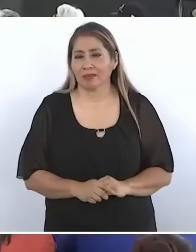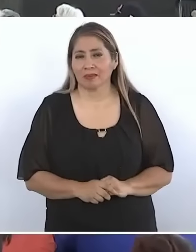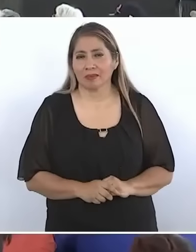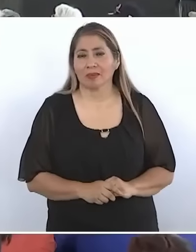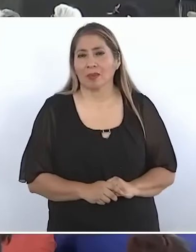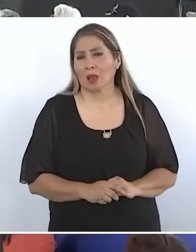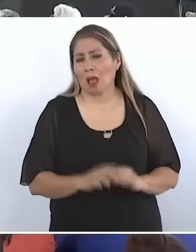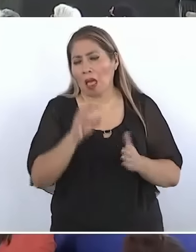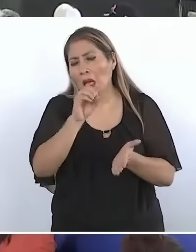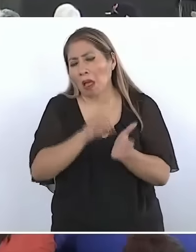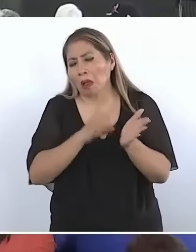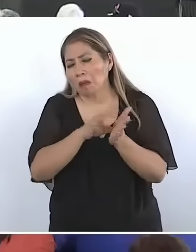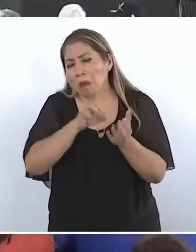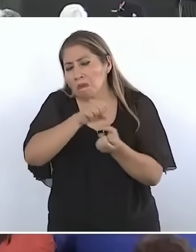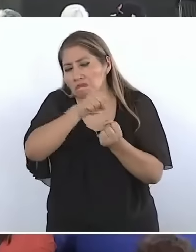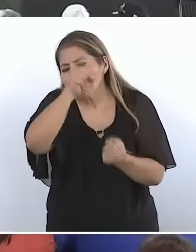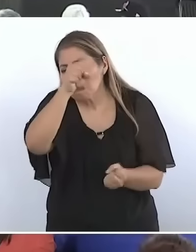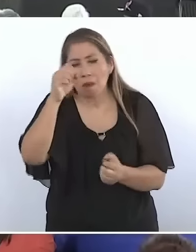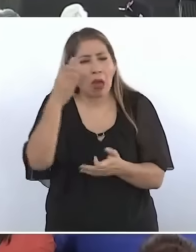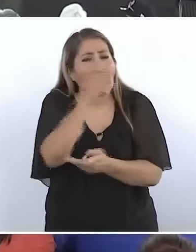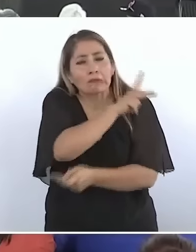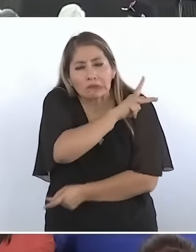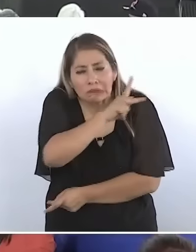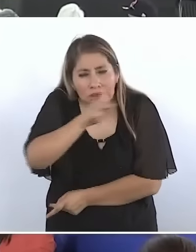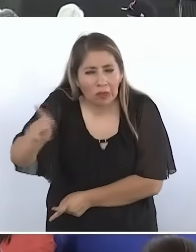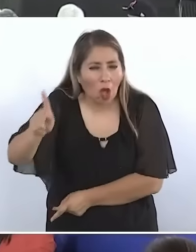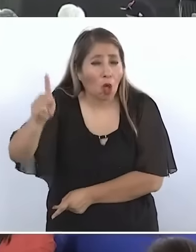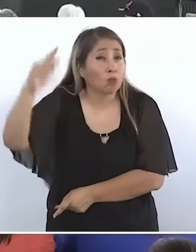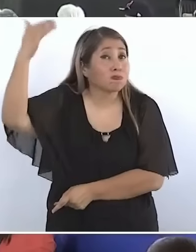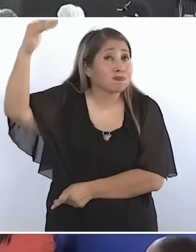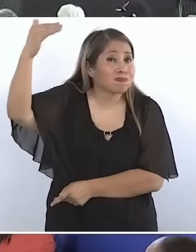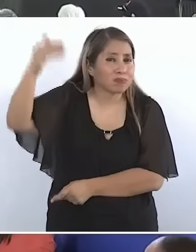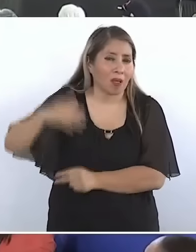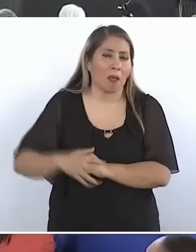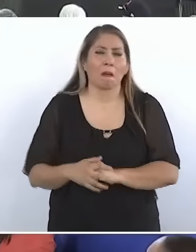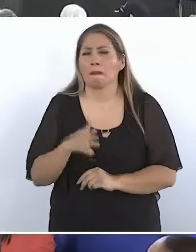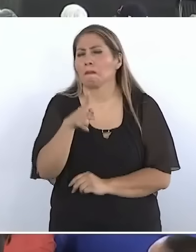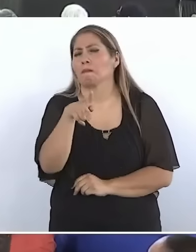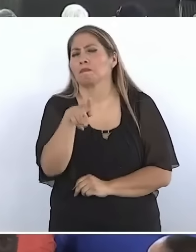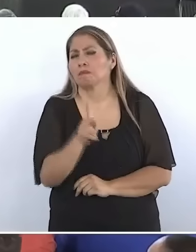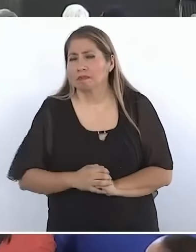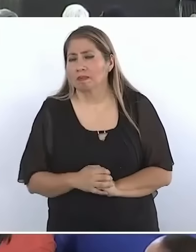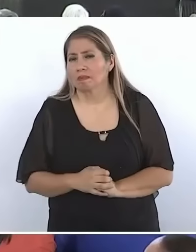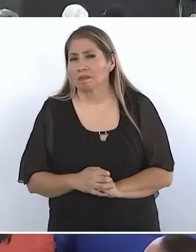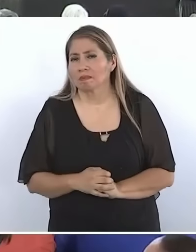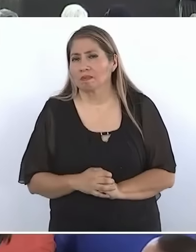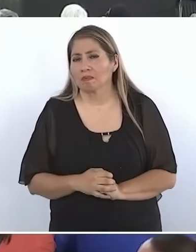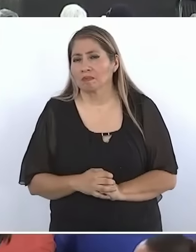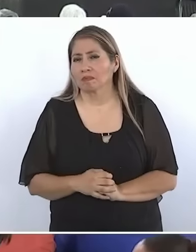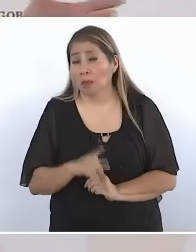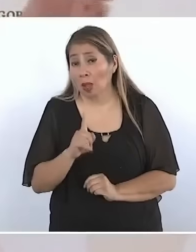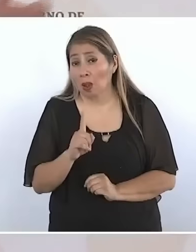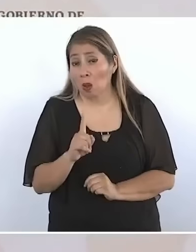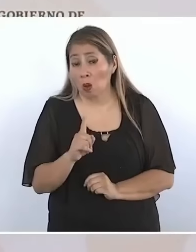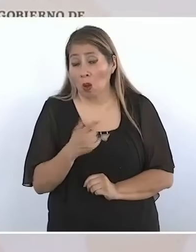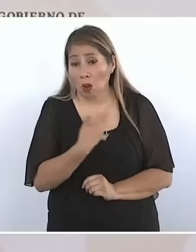para todos los adultos mayores. Bueno, pero ¿qué va a hacer Claudia?